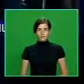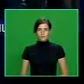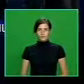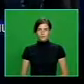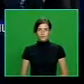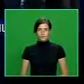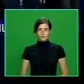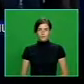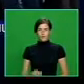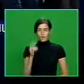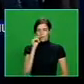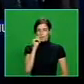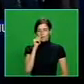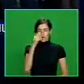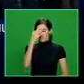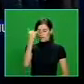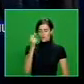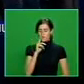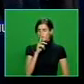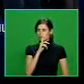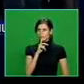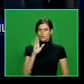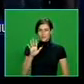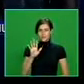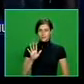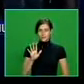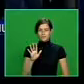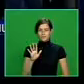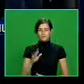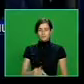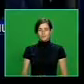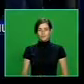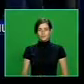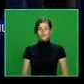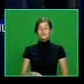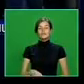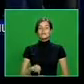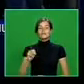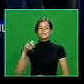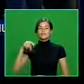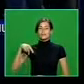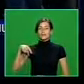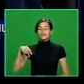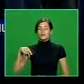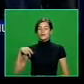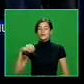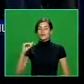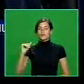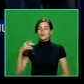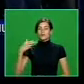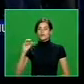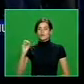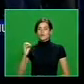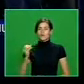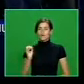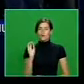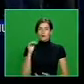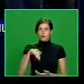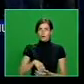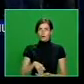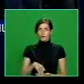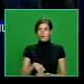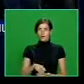El camarada se me olvidó tu nombre no me lo recuerdo sancocho sancocho del estado de aragua